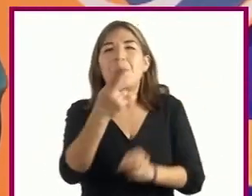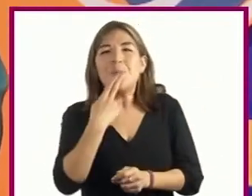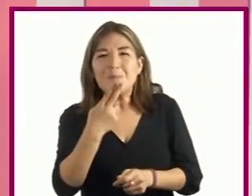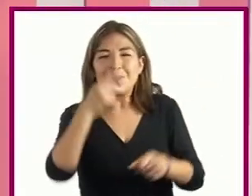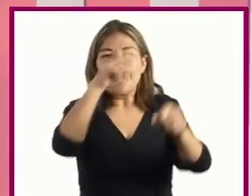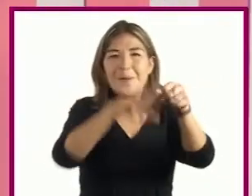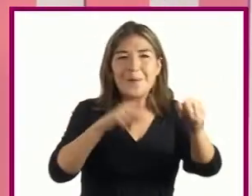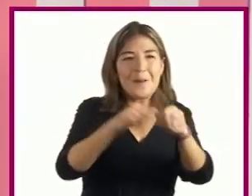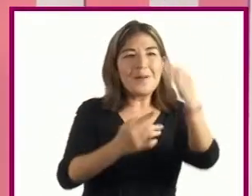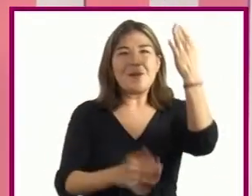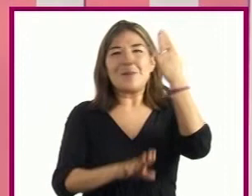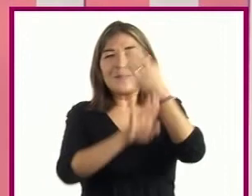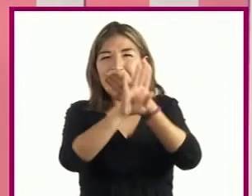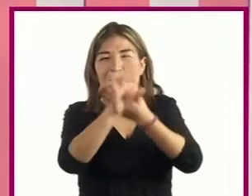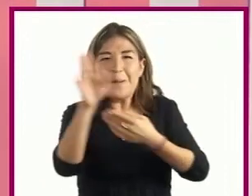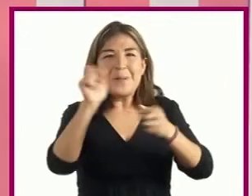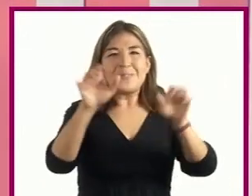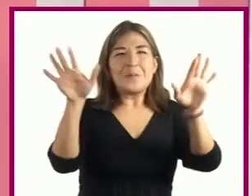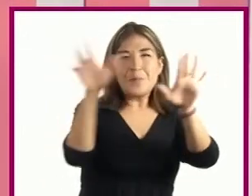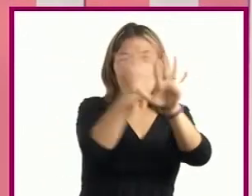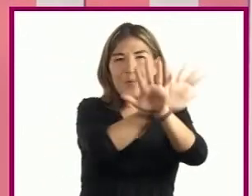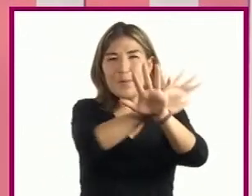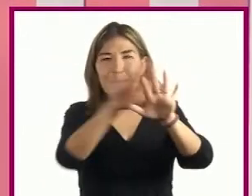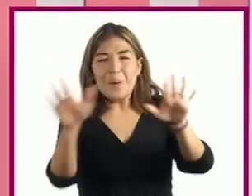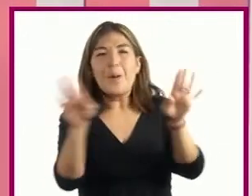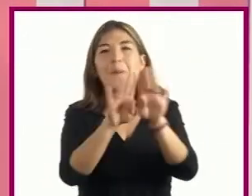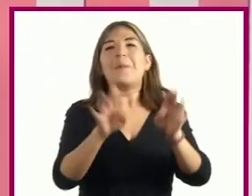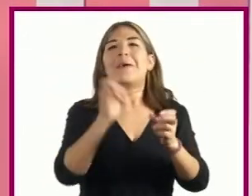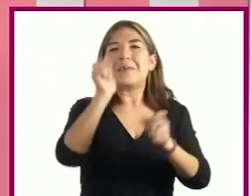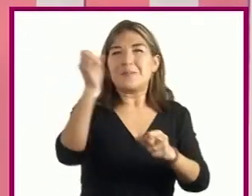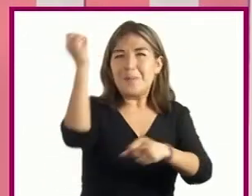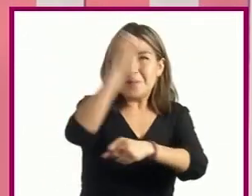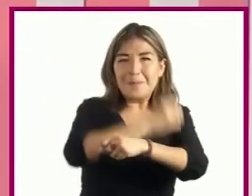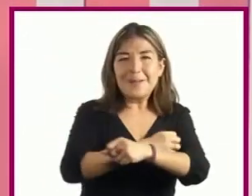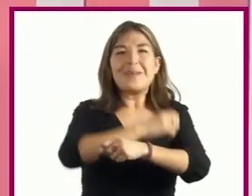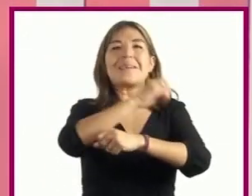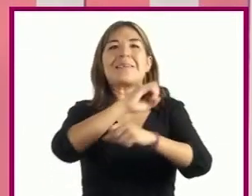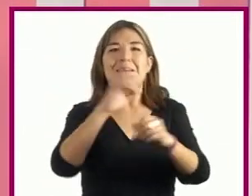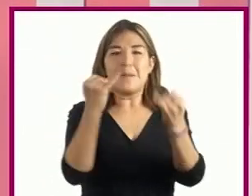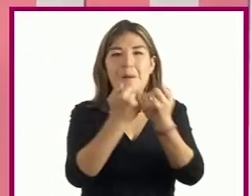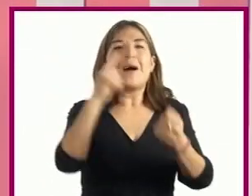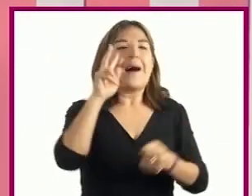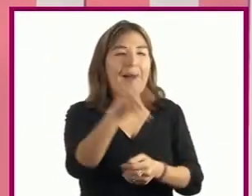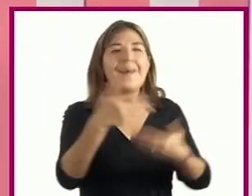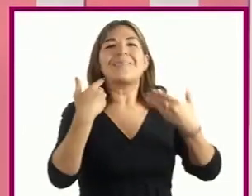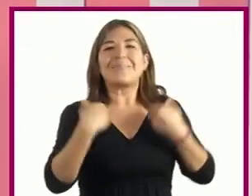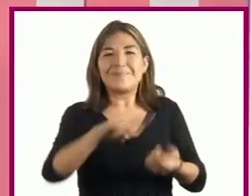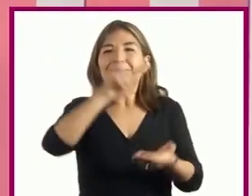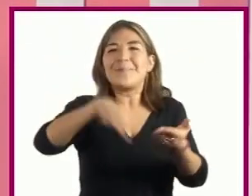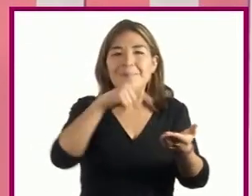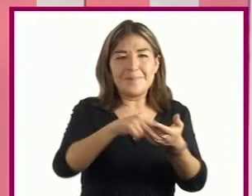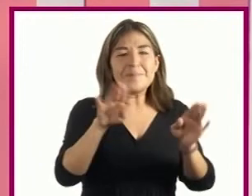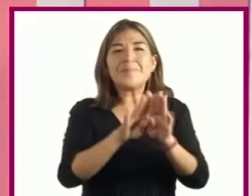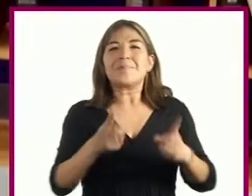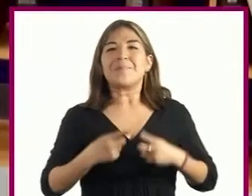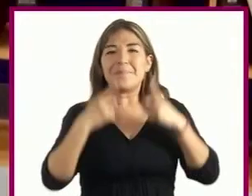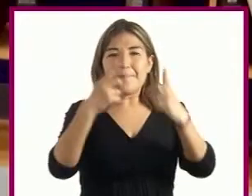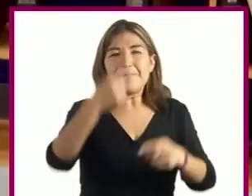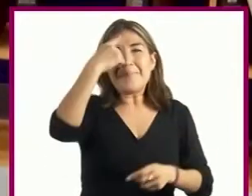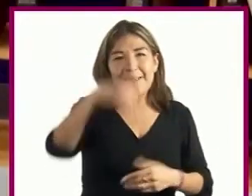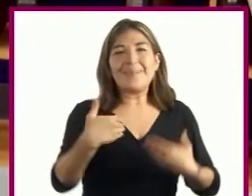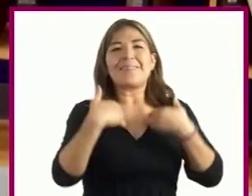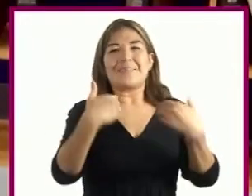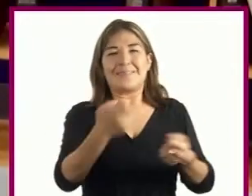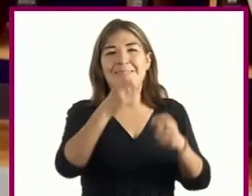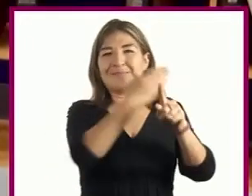y las sombras pueden reforzar la escena y al mismo tiempo comprender el espacio que nos proporciona para